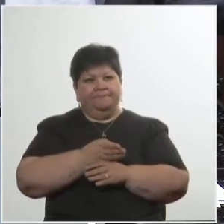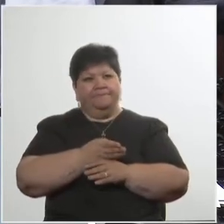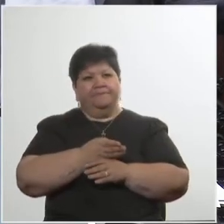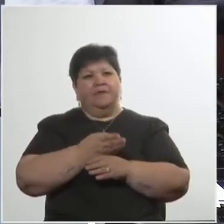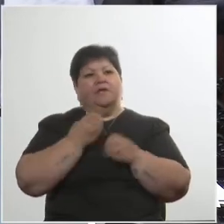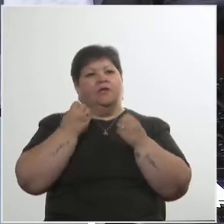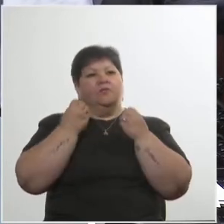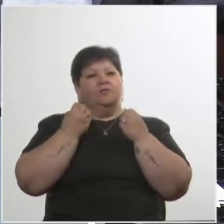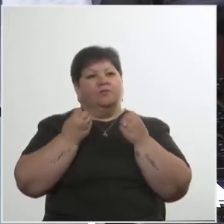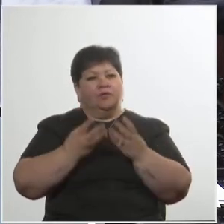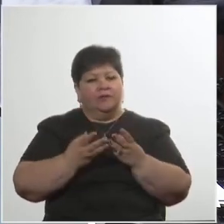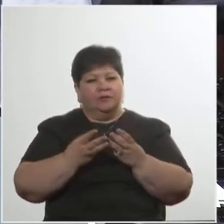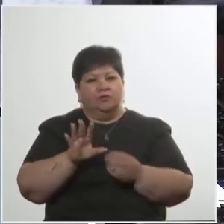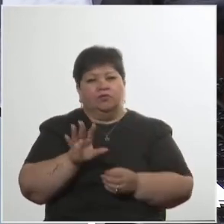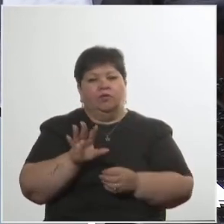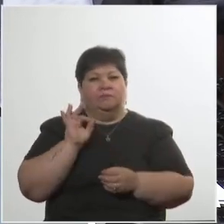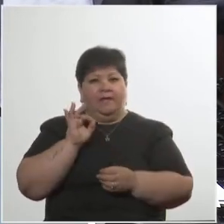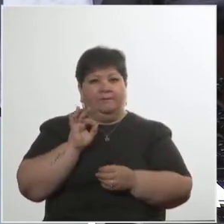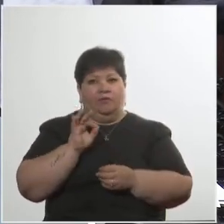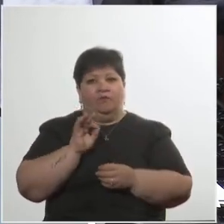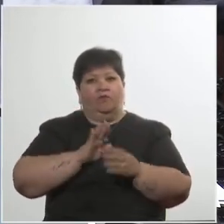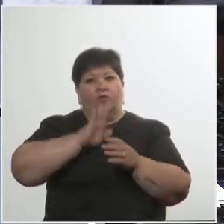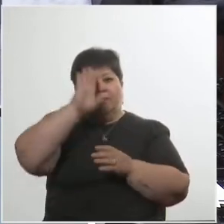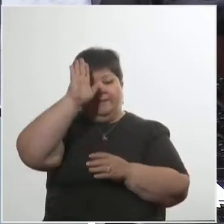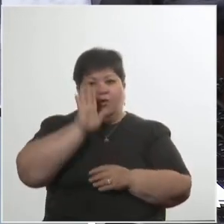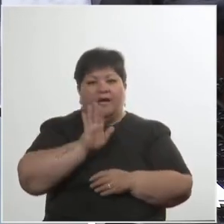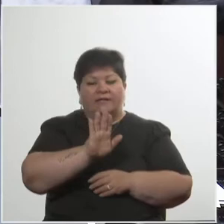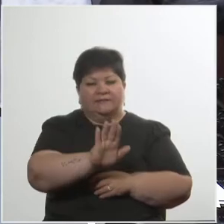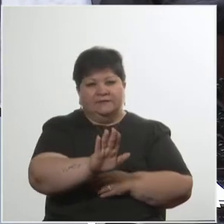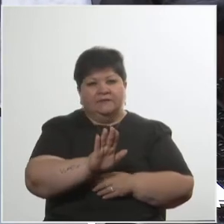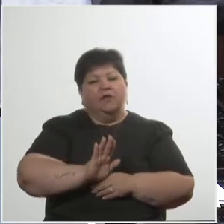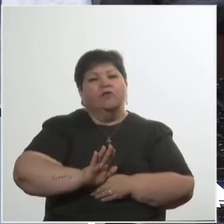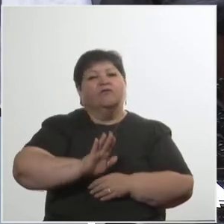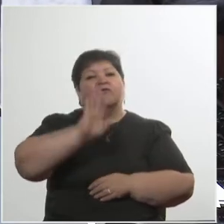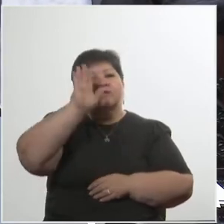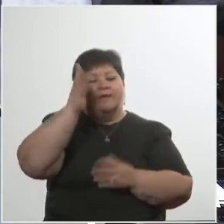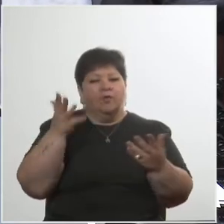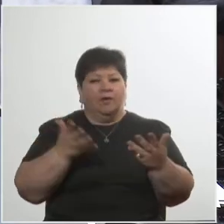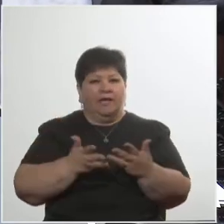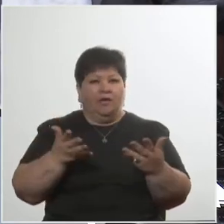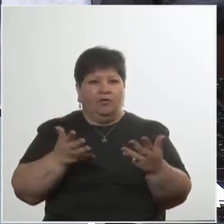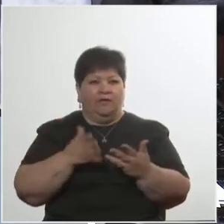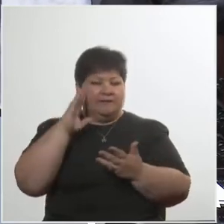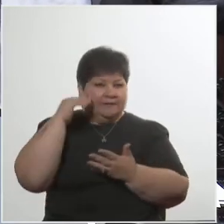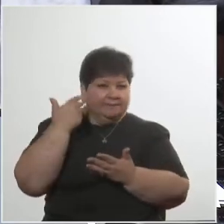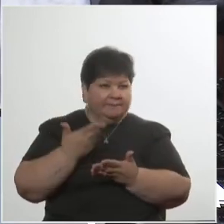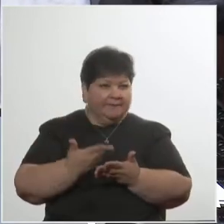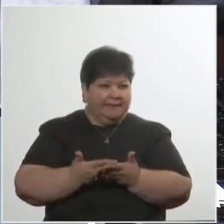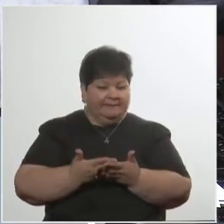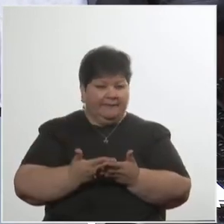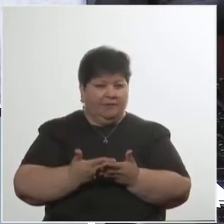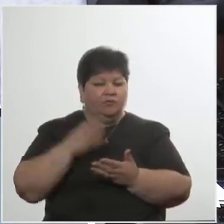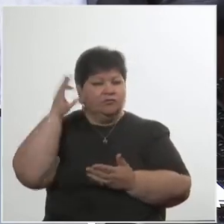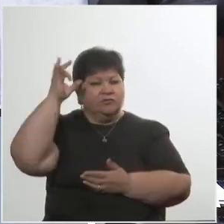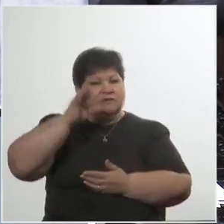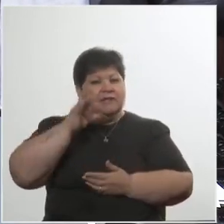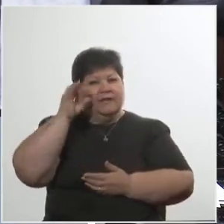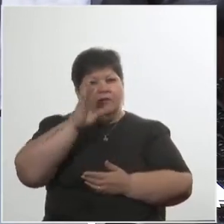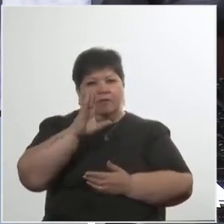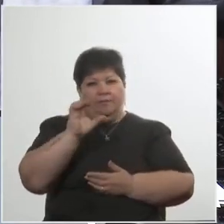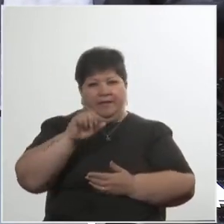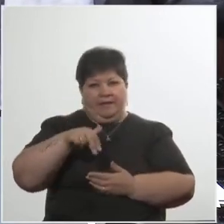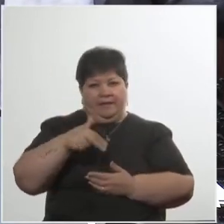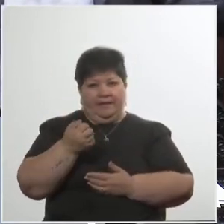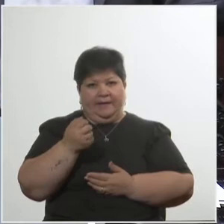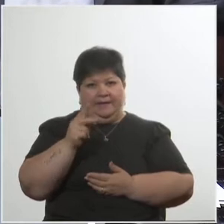si vamos a optar por votar de esa manera someterlo a votación ese era el planteo que hacia el senador penales